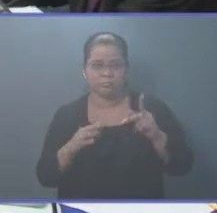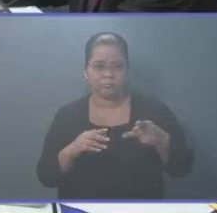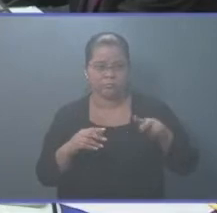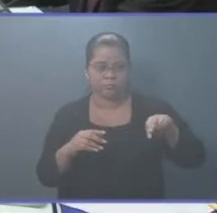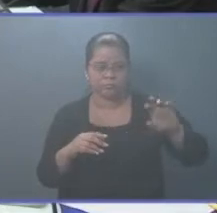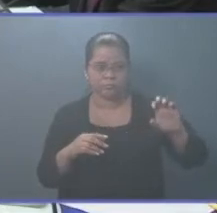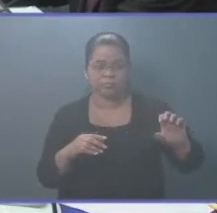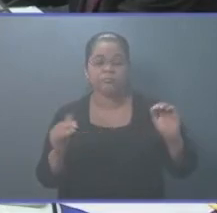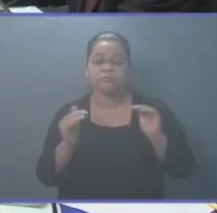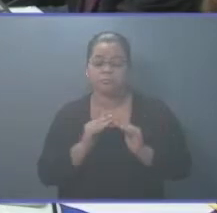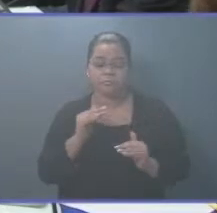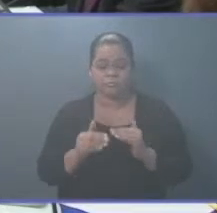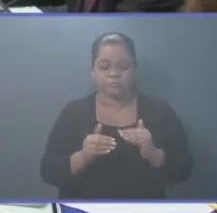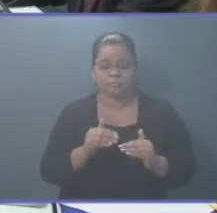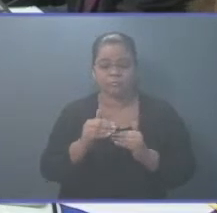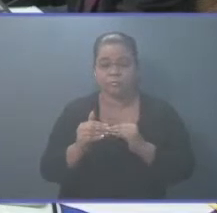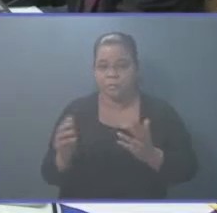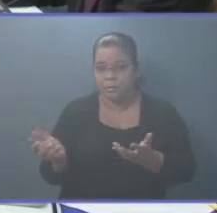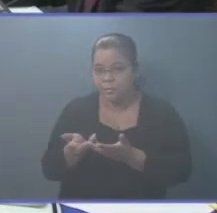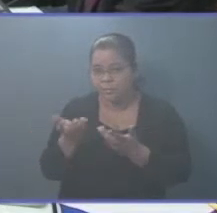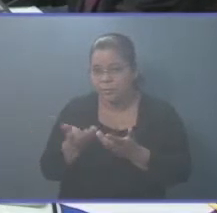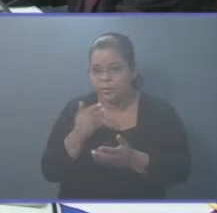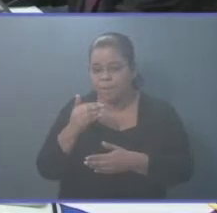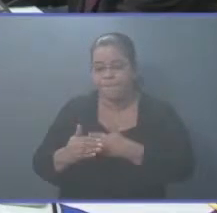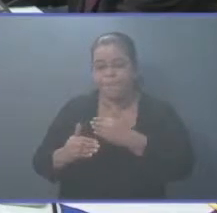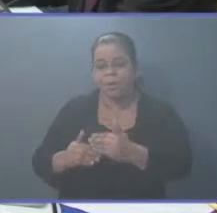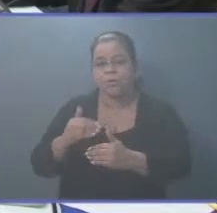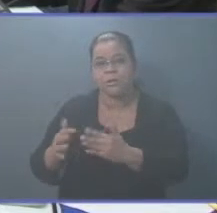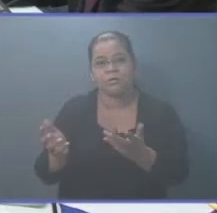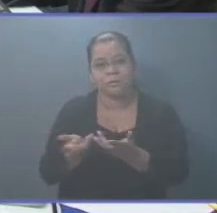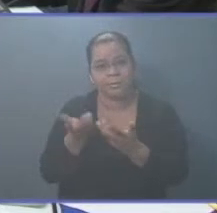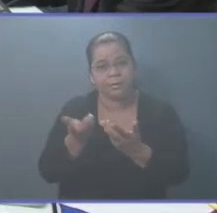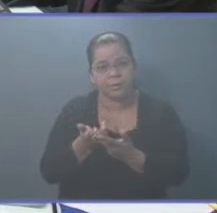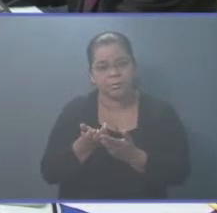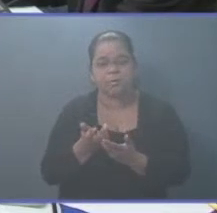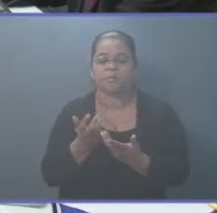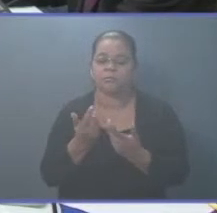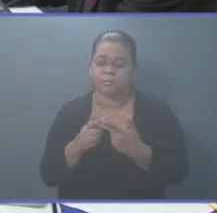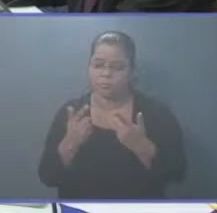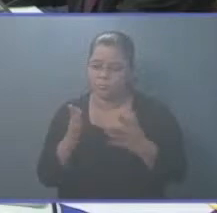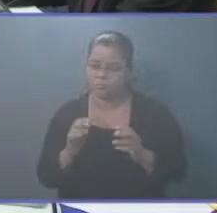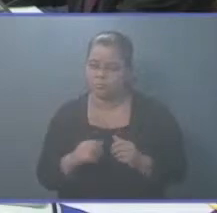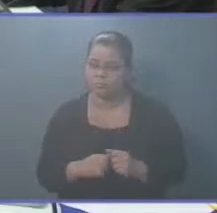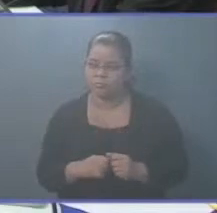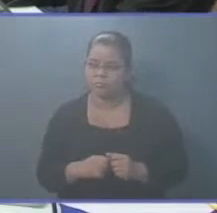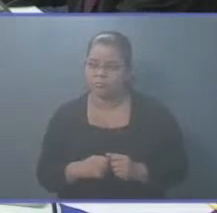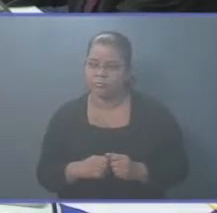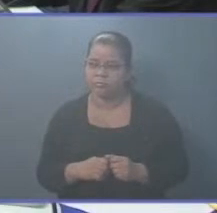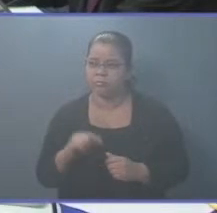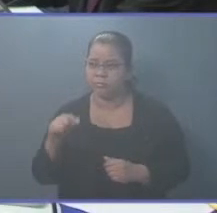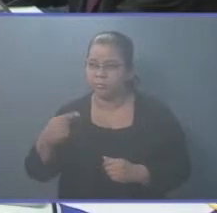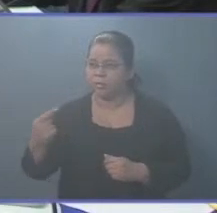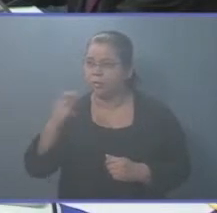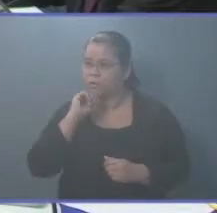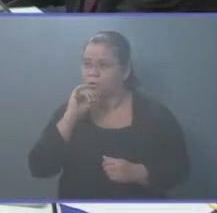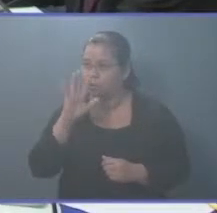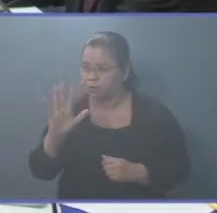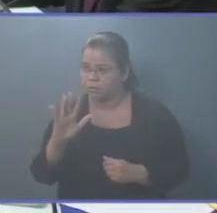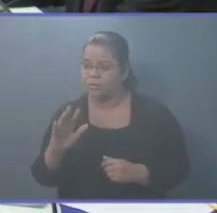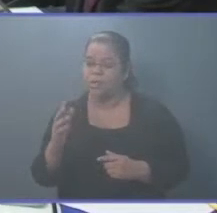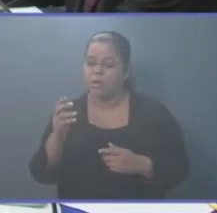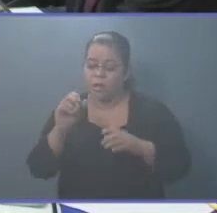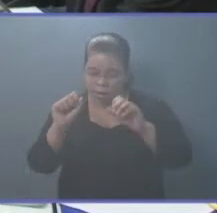de investigación y después hablaba de flagrancia en procedimientos, por eso creo que está subsanado. Cuando hablan